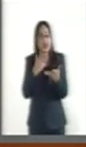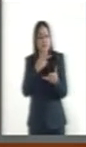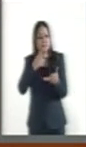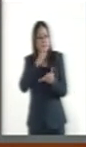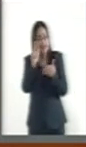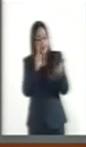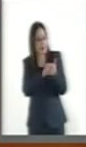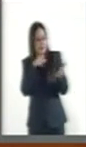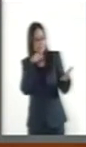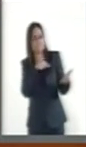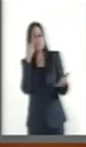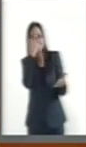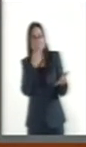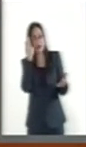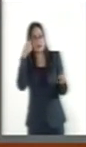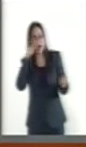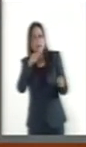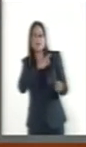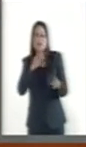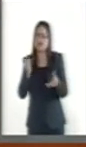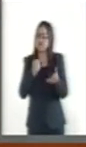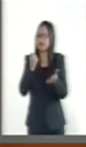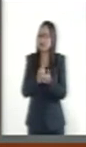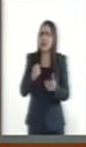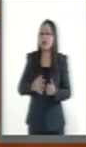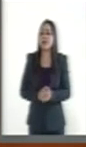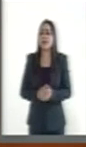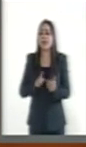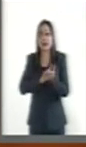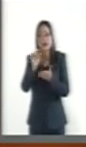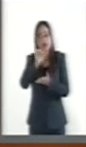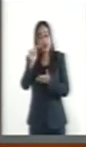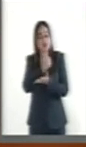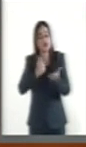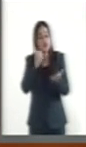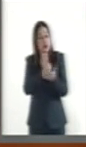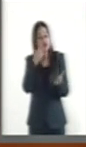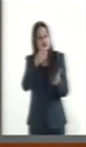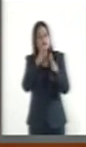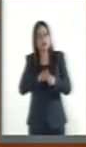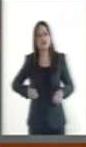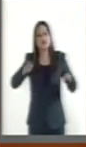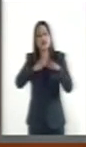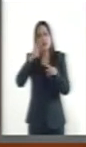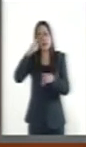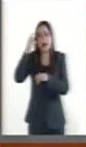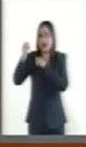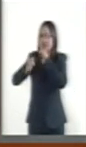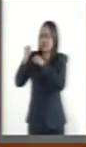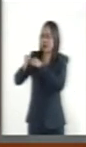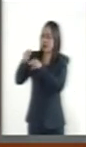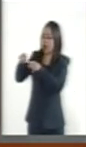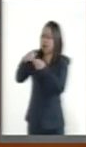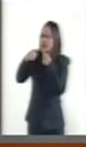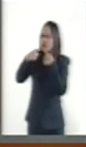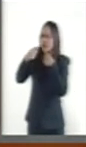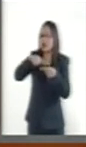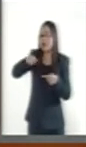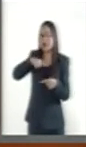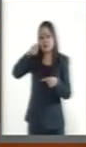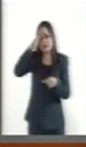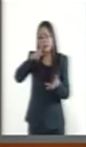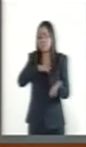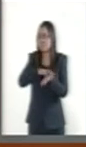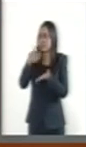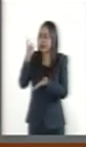política urbana. El derecho a la ciudad debe ser la base conceptual de estas discusiones internacionales. México impulsa este